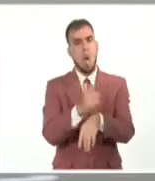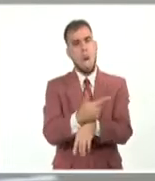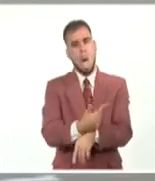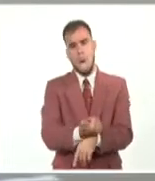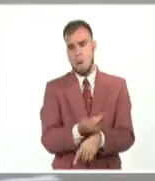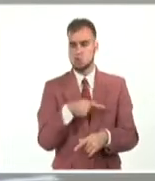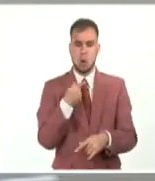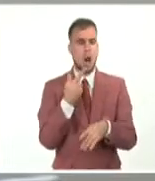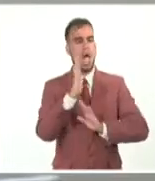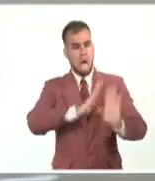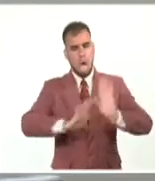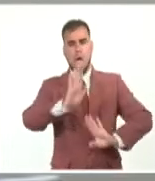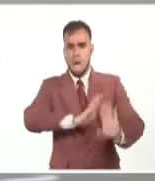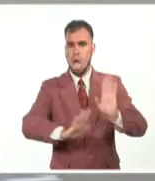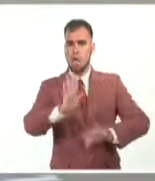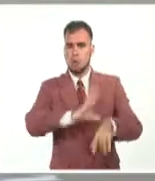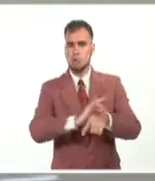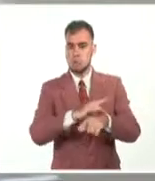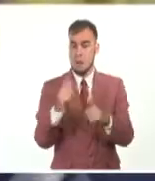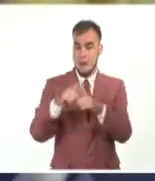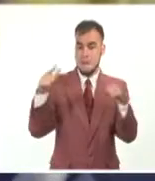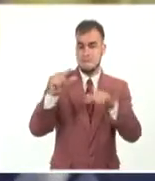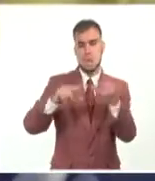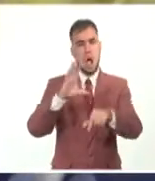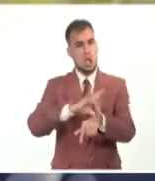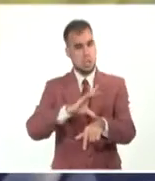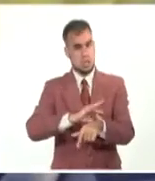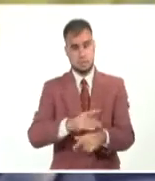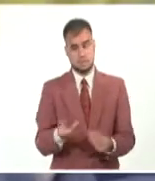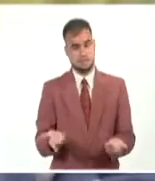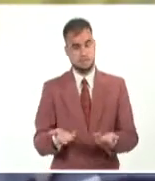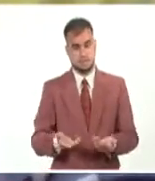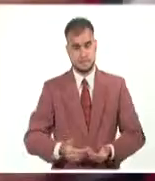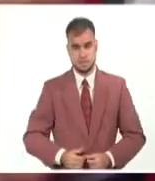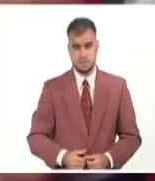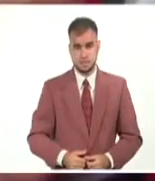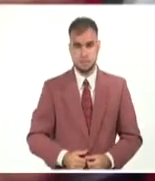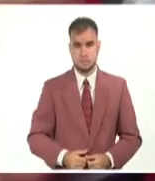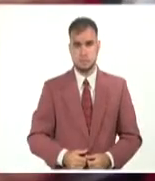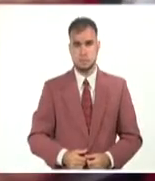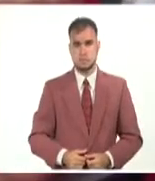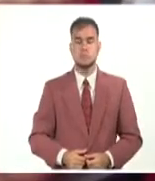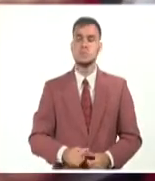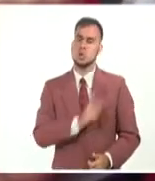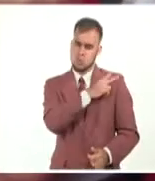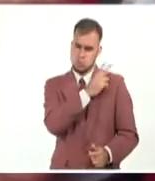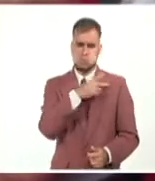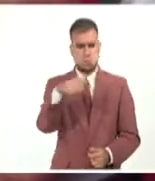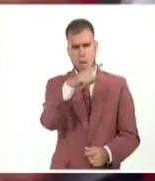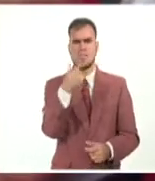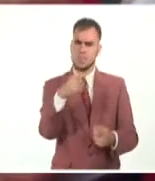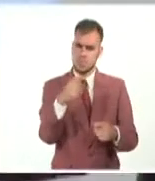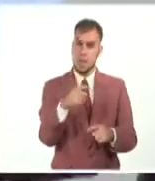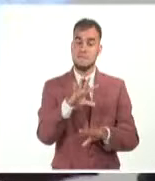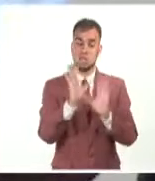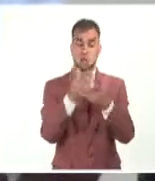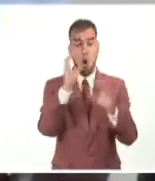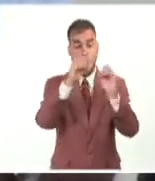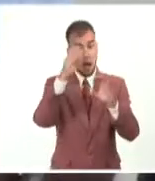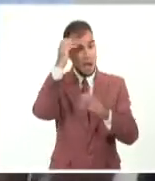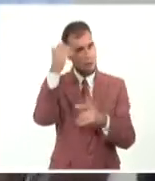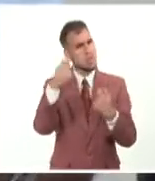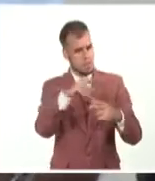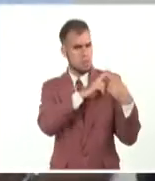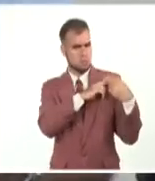epidemia con más enfermos y más fallecidos. Las autoridades pidieron la implicación de todos los factores, con responsabilidad